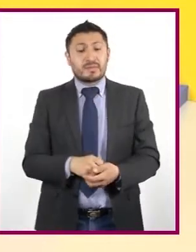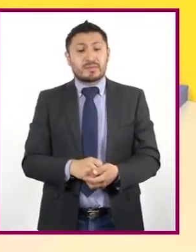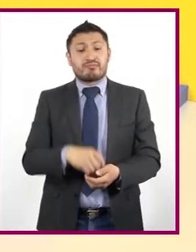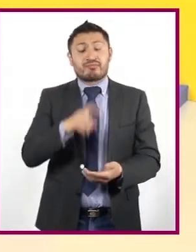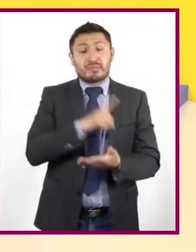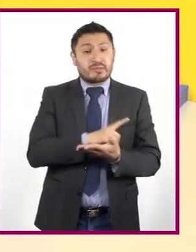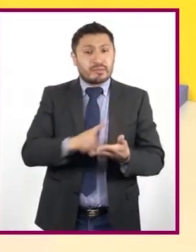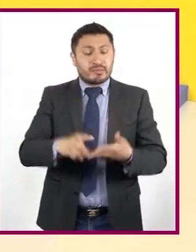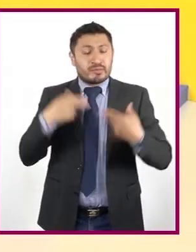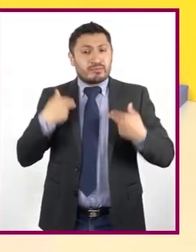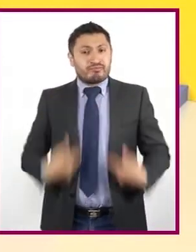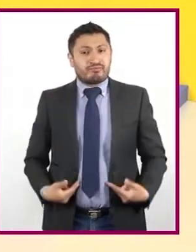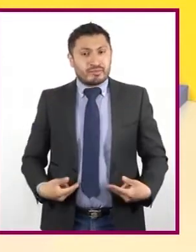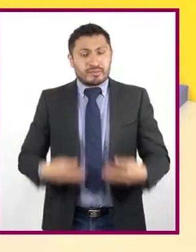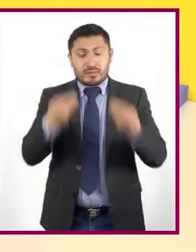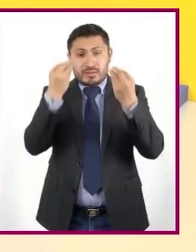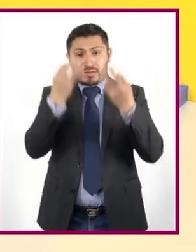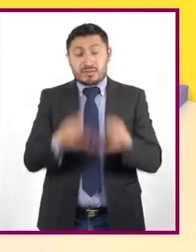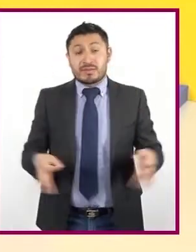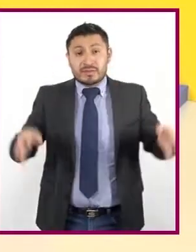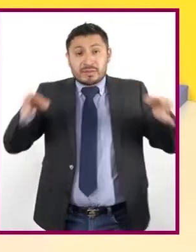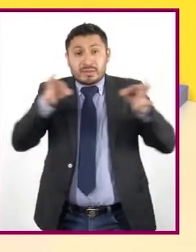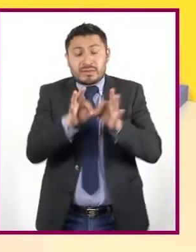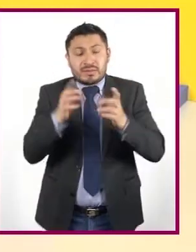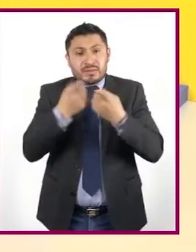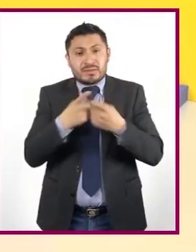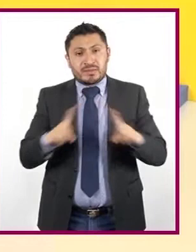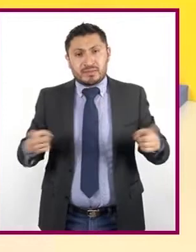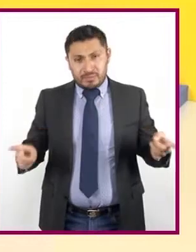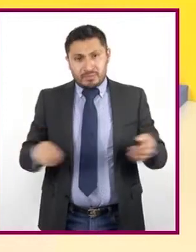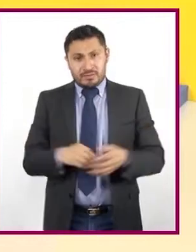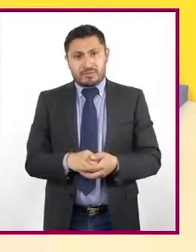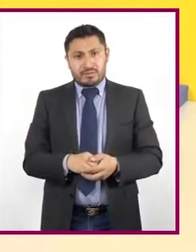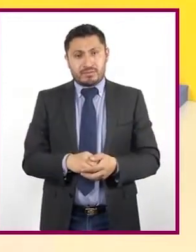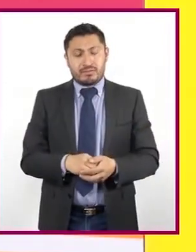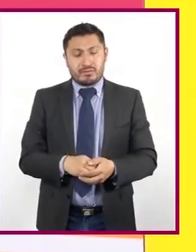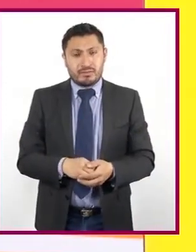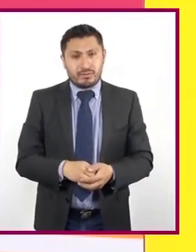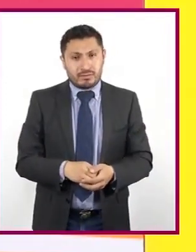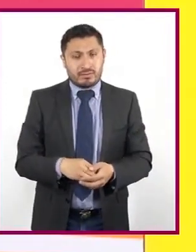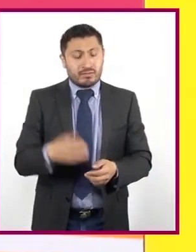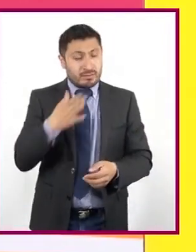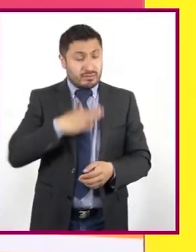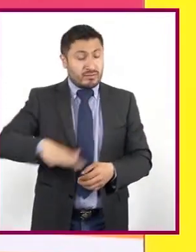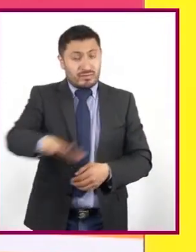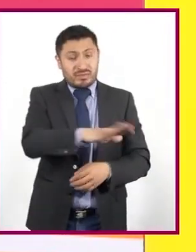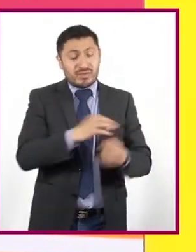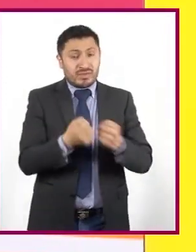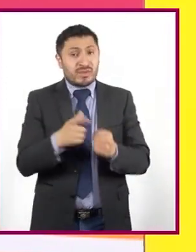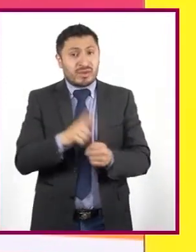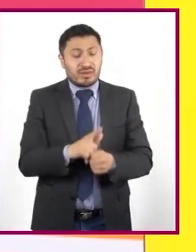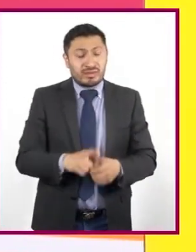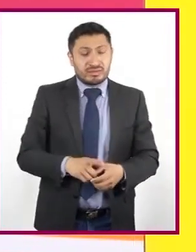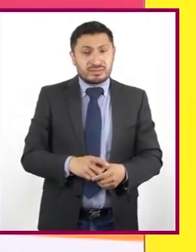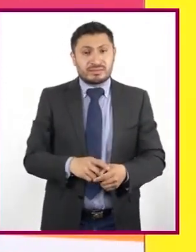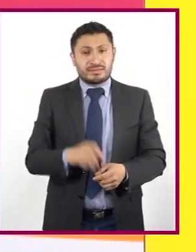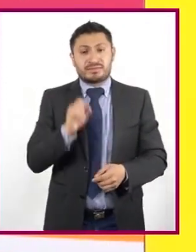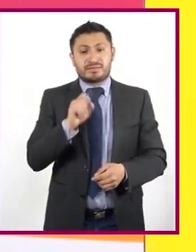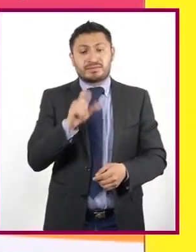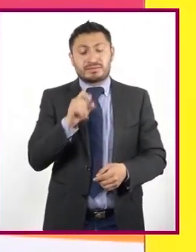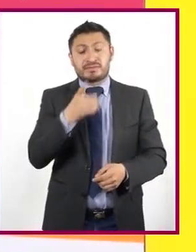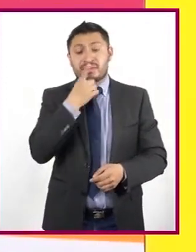un derecho humano de suma importancia para el desarrollo como sociedad. Además, se resalta